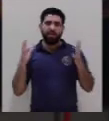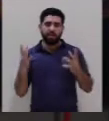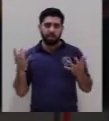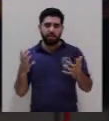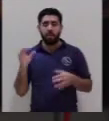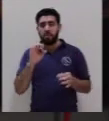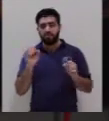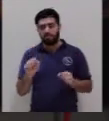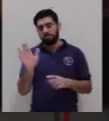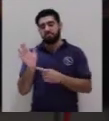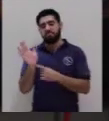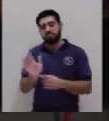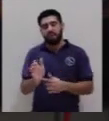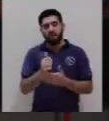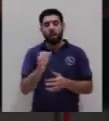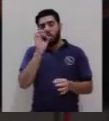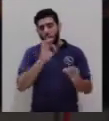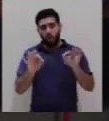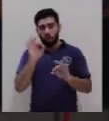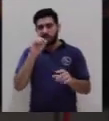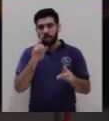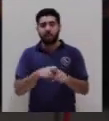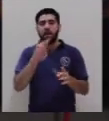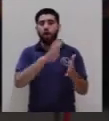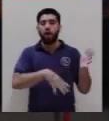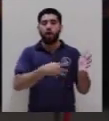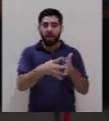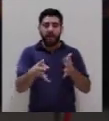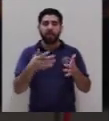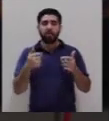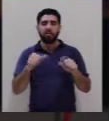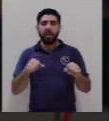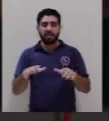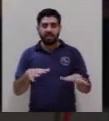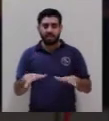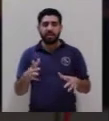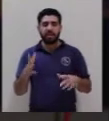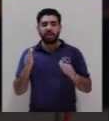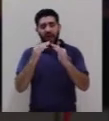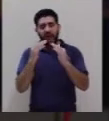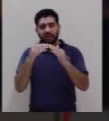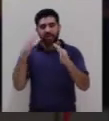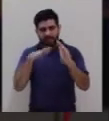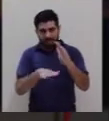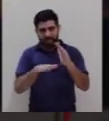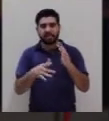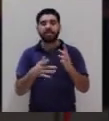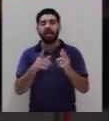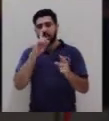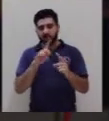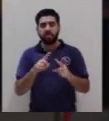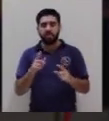podría ser, por ejemplo, tal vez poner horarios de actividades, de qué va a hacer en casa cada uno del integrante